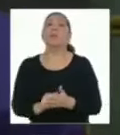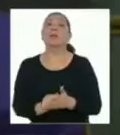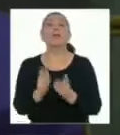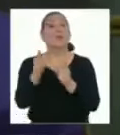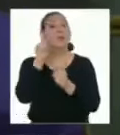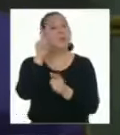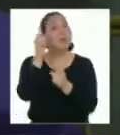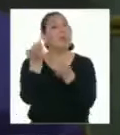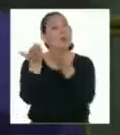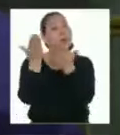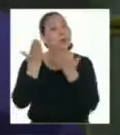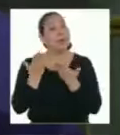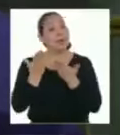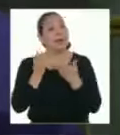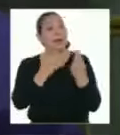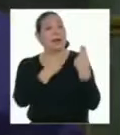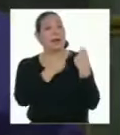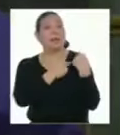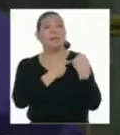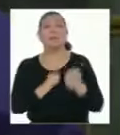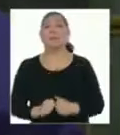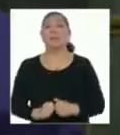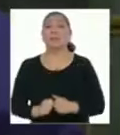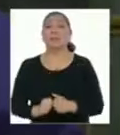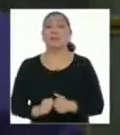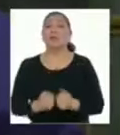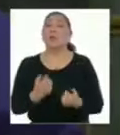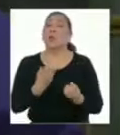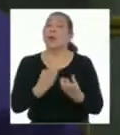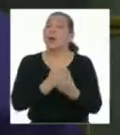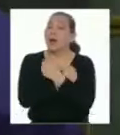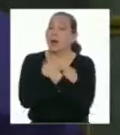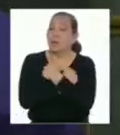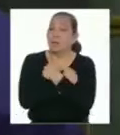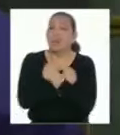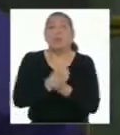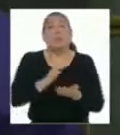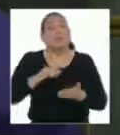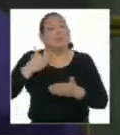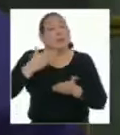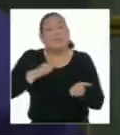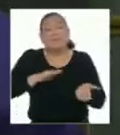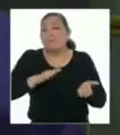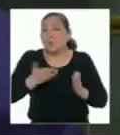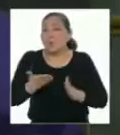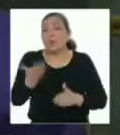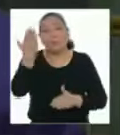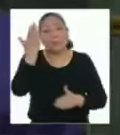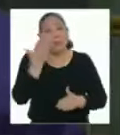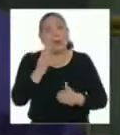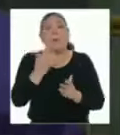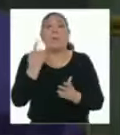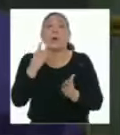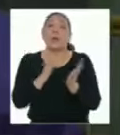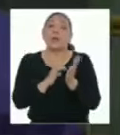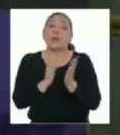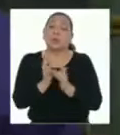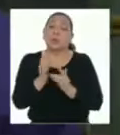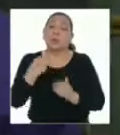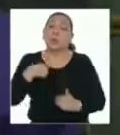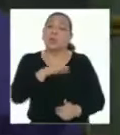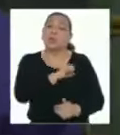nos has dado, que es nuestra responsabilidad y a la cual amamos y en la cual moriremos. Te lo pedimos por Jesucristo